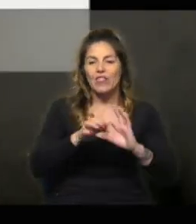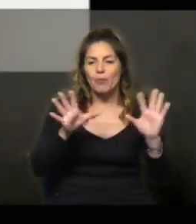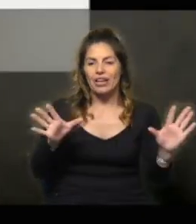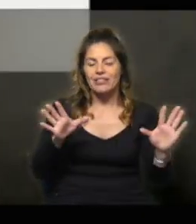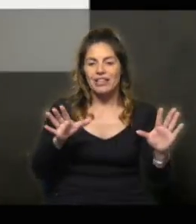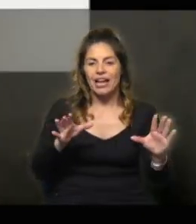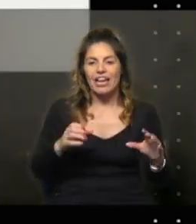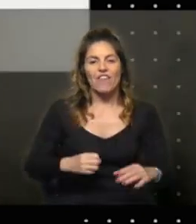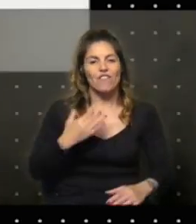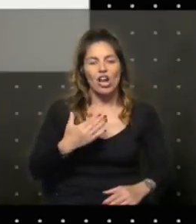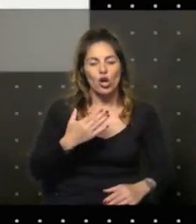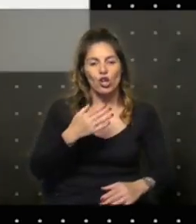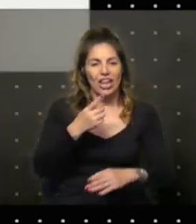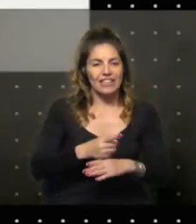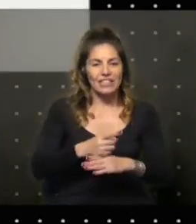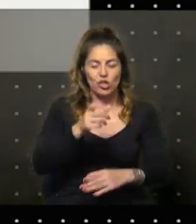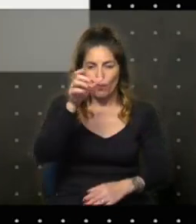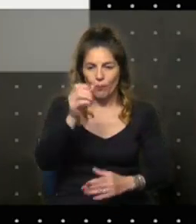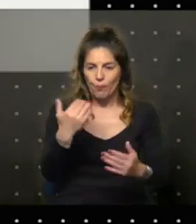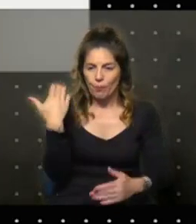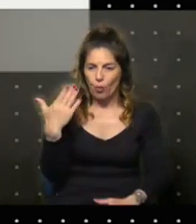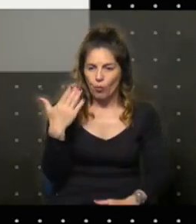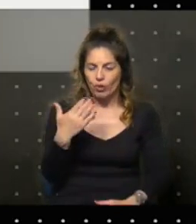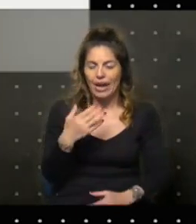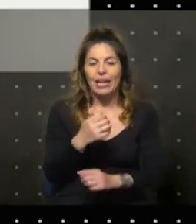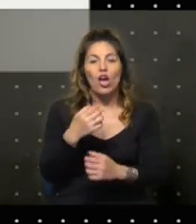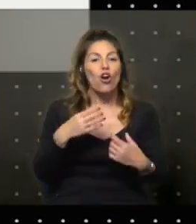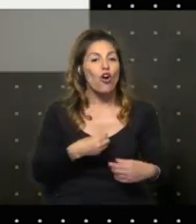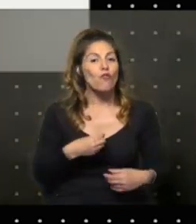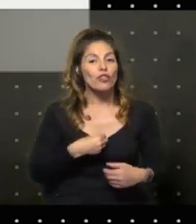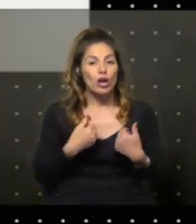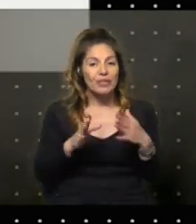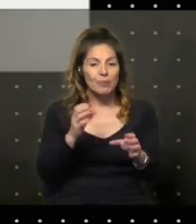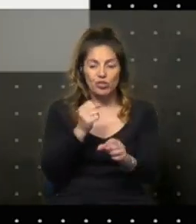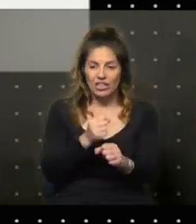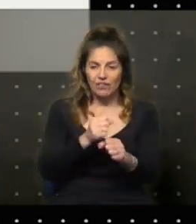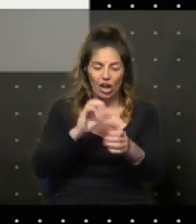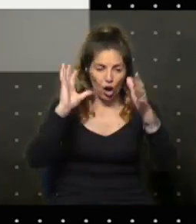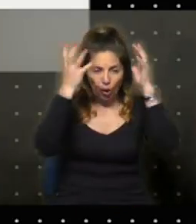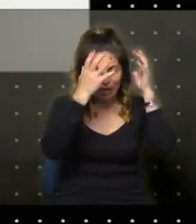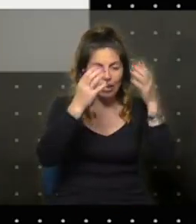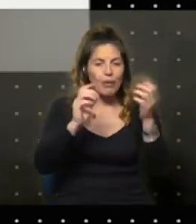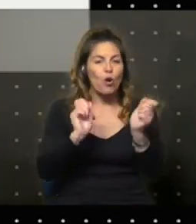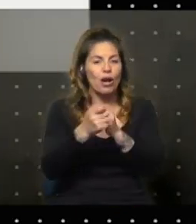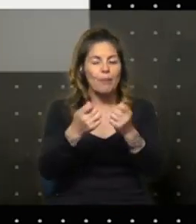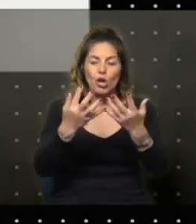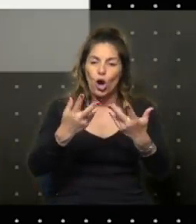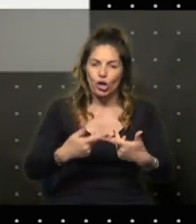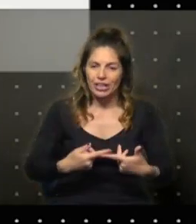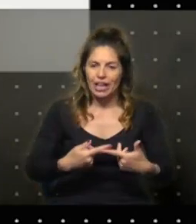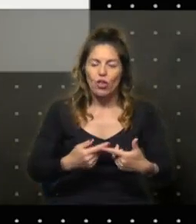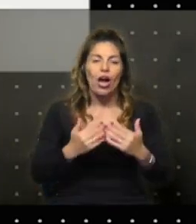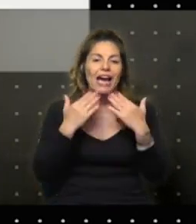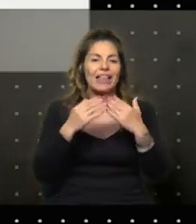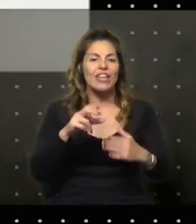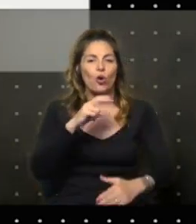veredicto popular Confío en que mañana mismo podamos empezar a trabajar con Javier Miley para garantizar una transición ordenada agradezco a Sergio maa y